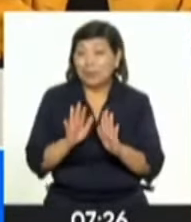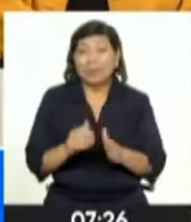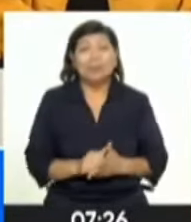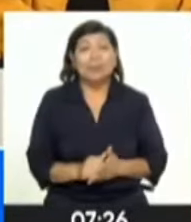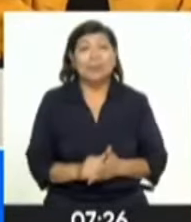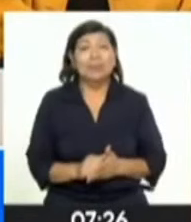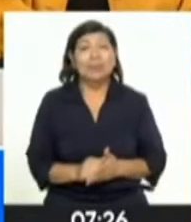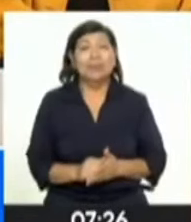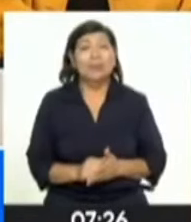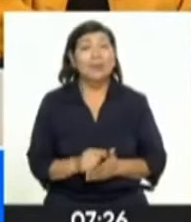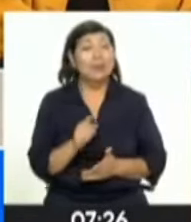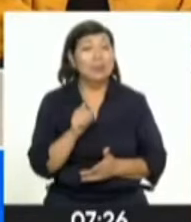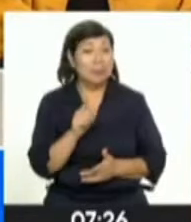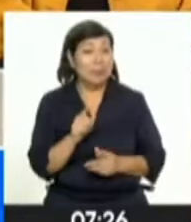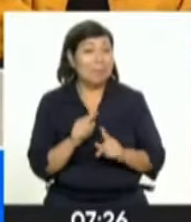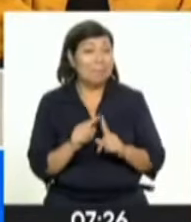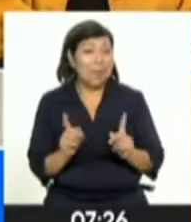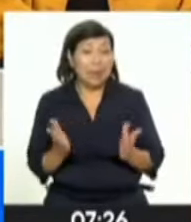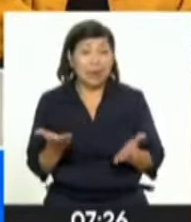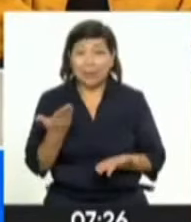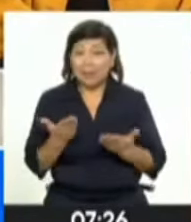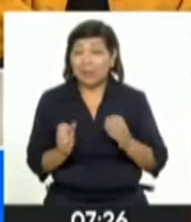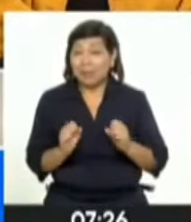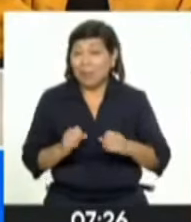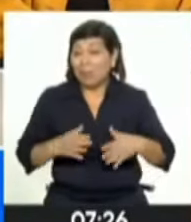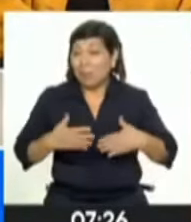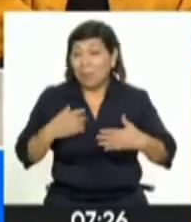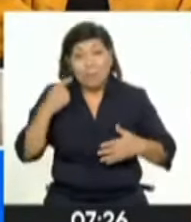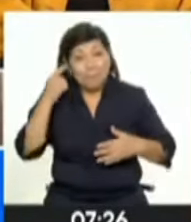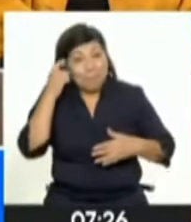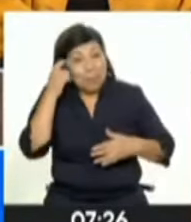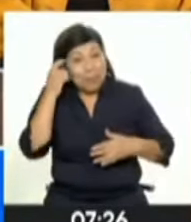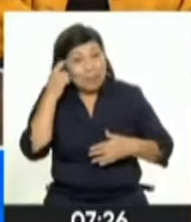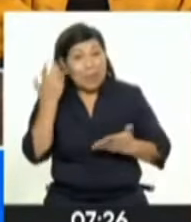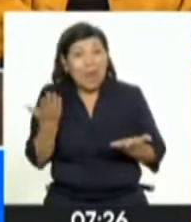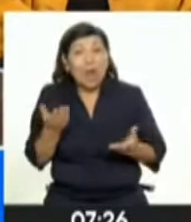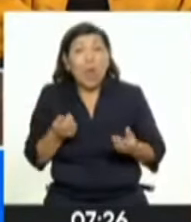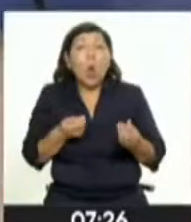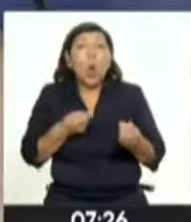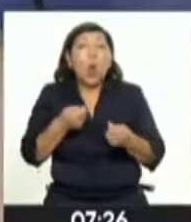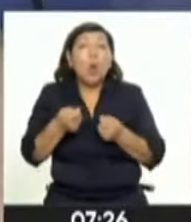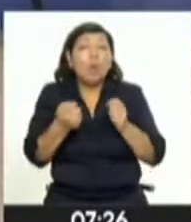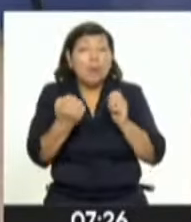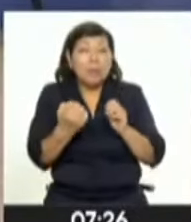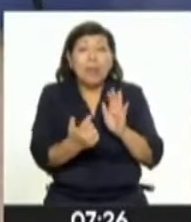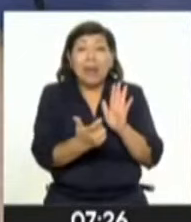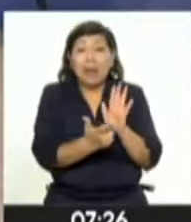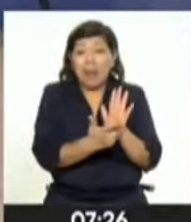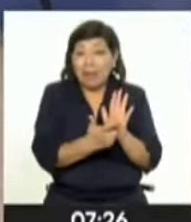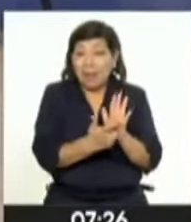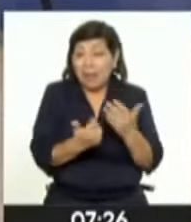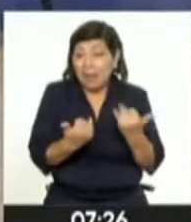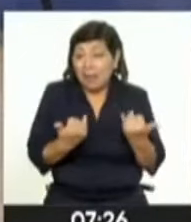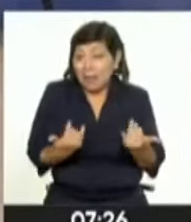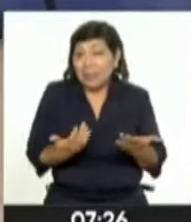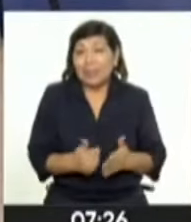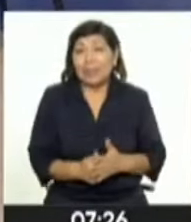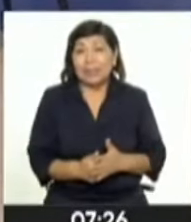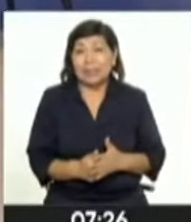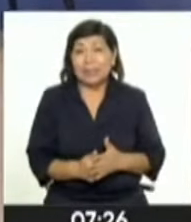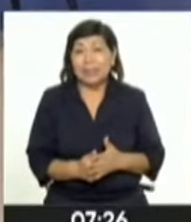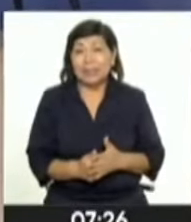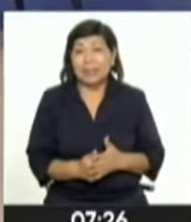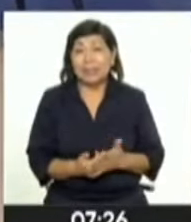yo no sé si tiene esa facultad su sector, pero quizás se ha podido pensar en algún mecanismo legal que facilite